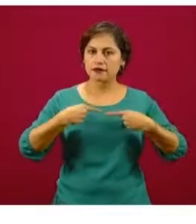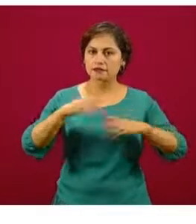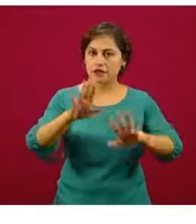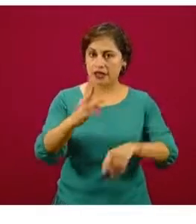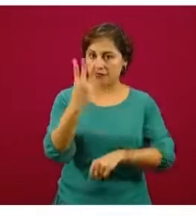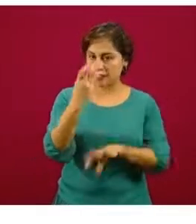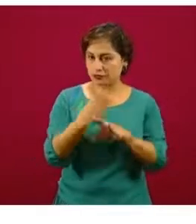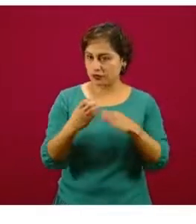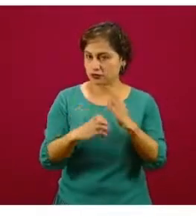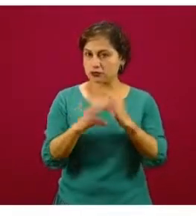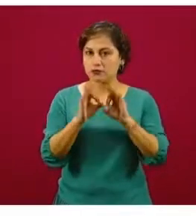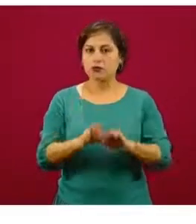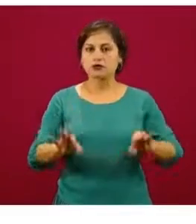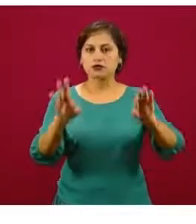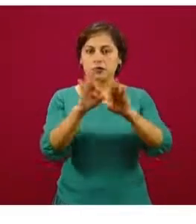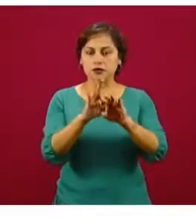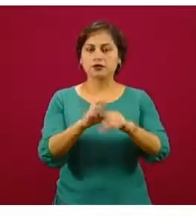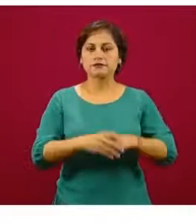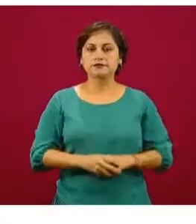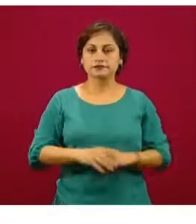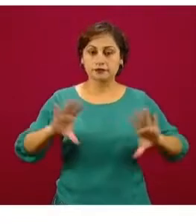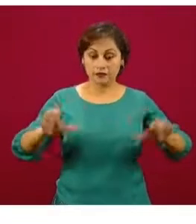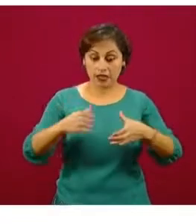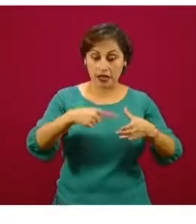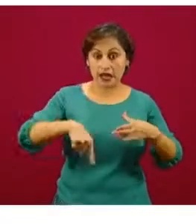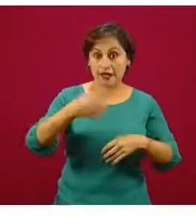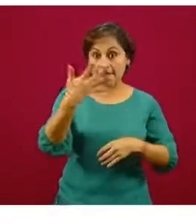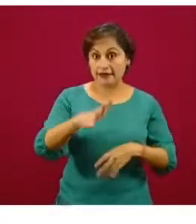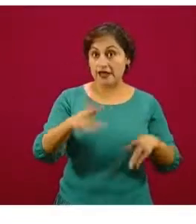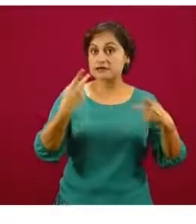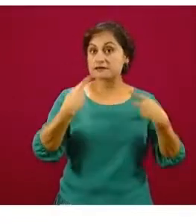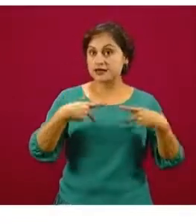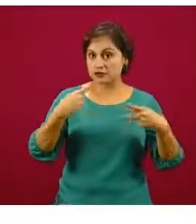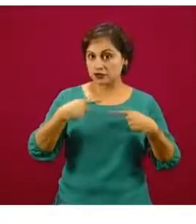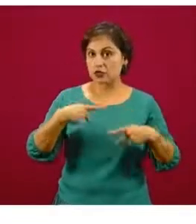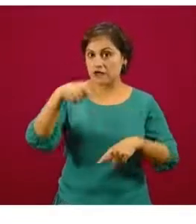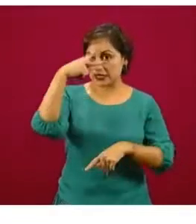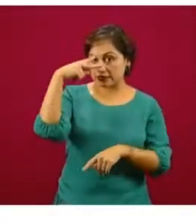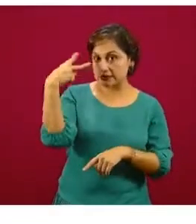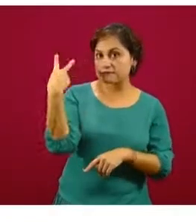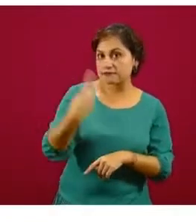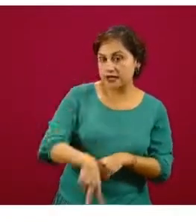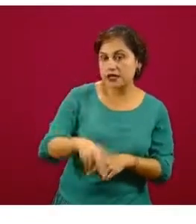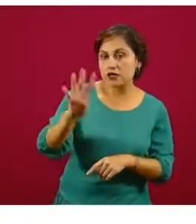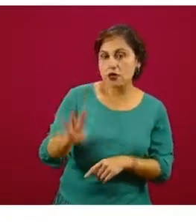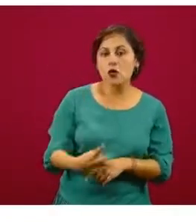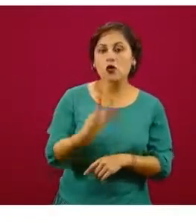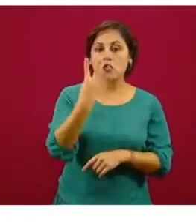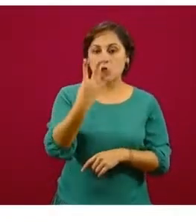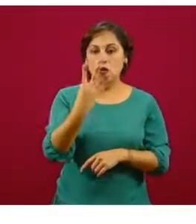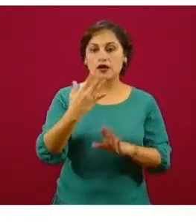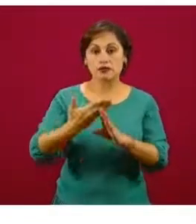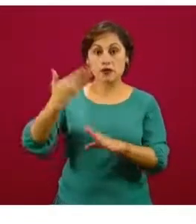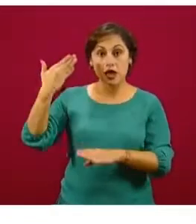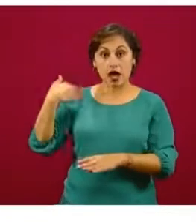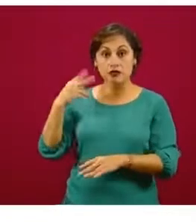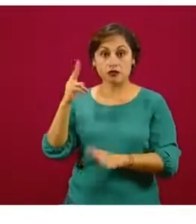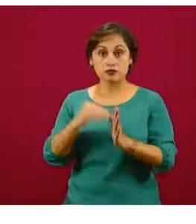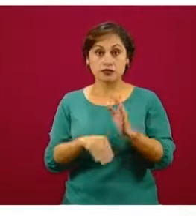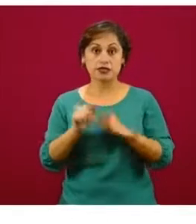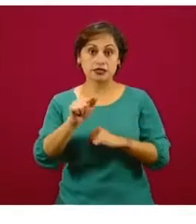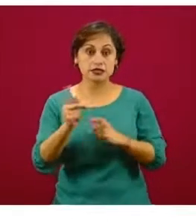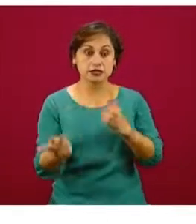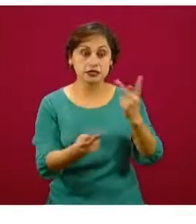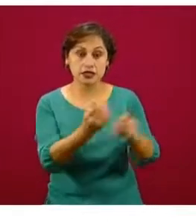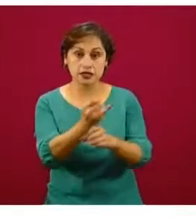datos. 4 de cada 10 personas en México, esta es una encuesta que es la Encuesta Nacional de Discriminación que se levantó en 2017,